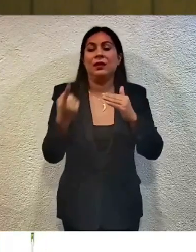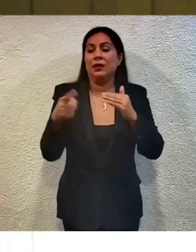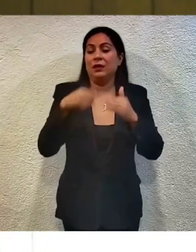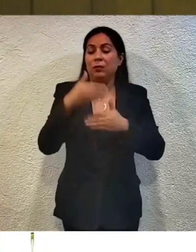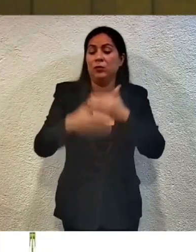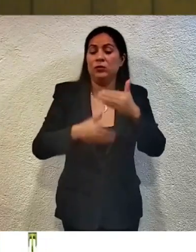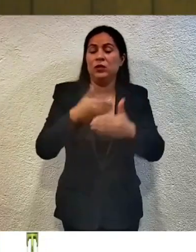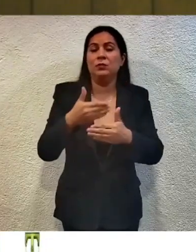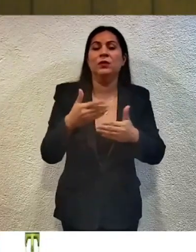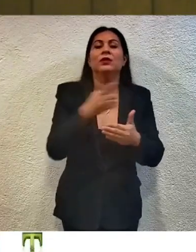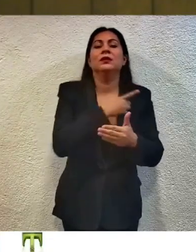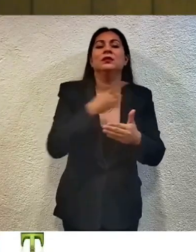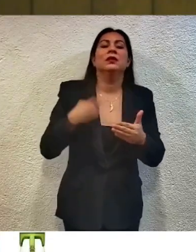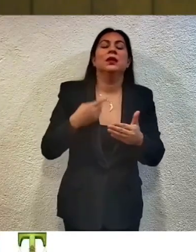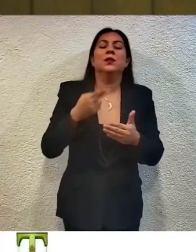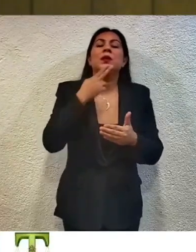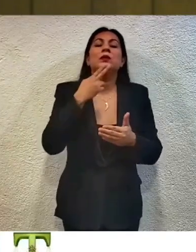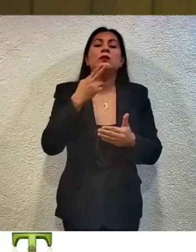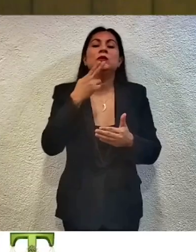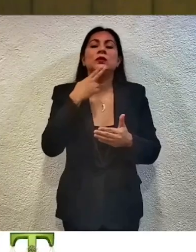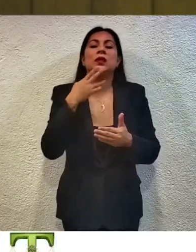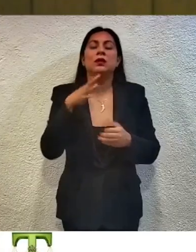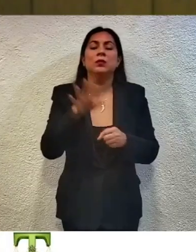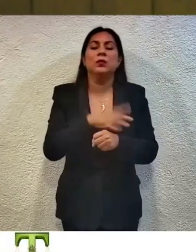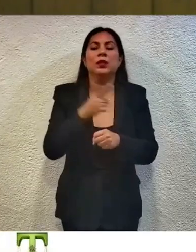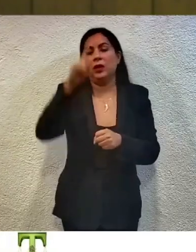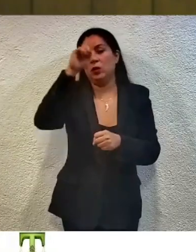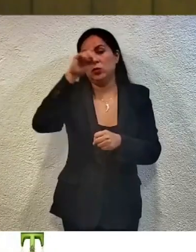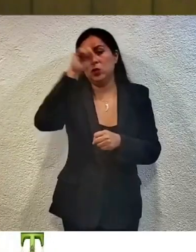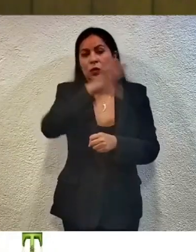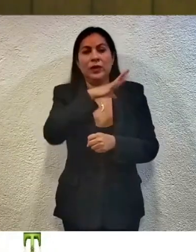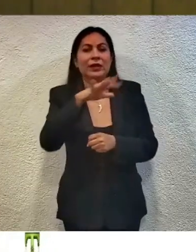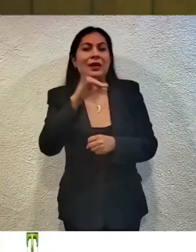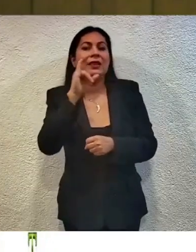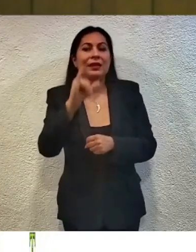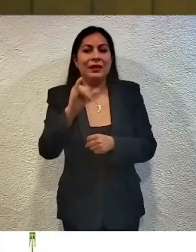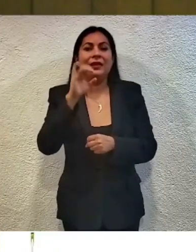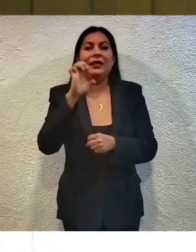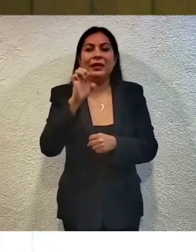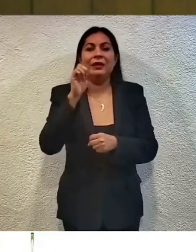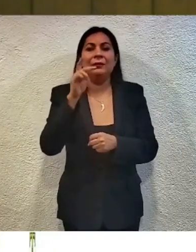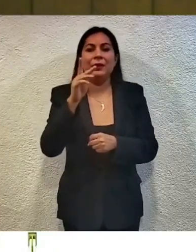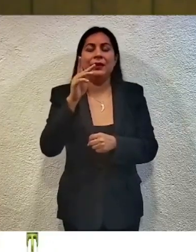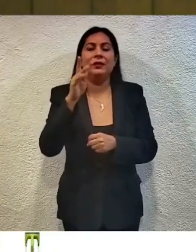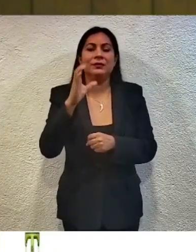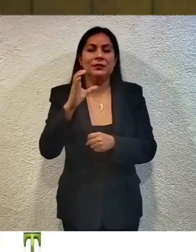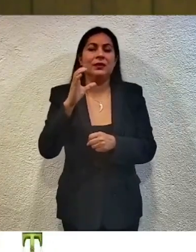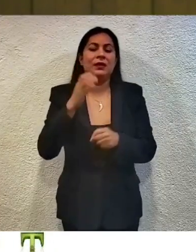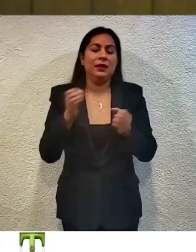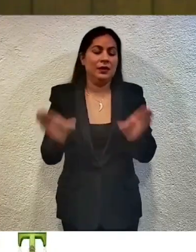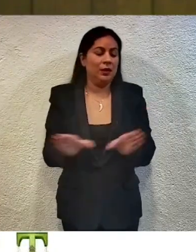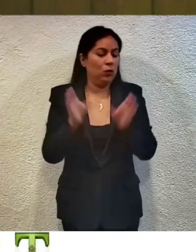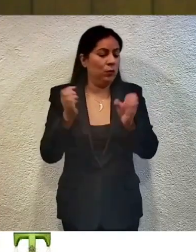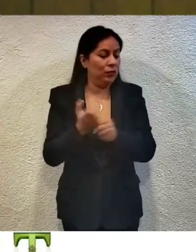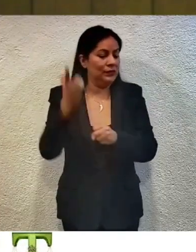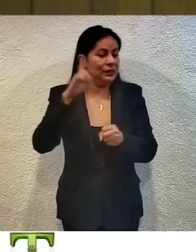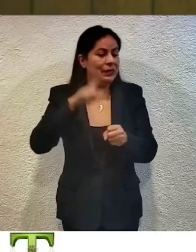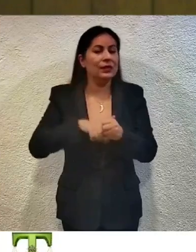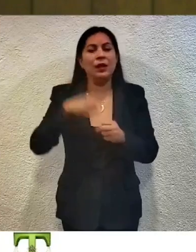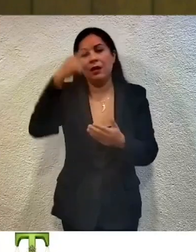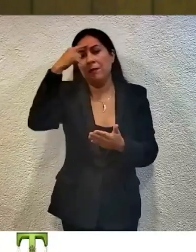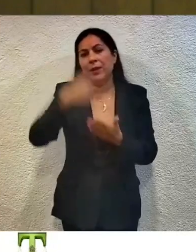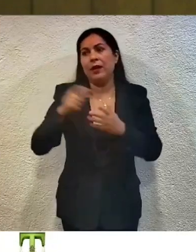procedimiento que se deberá aplicar por parte del Consejo General del Instituto Electoral en el cómputo estatal para